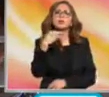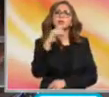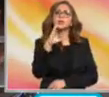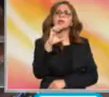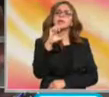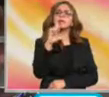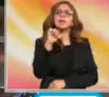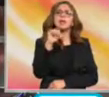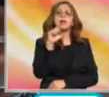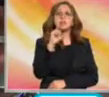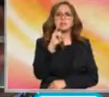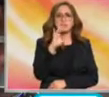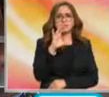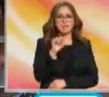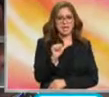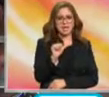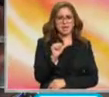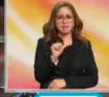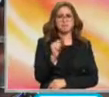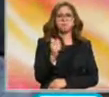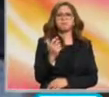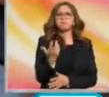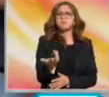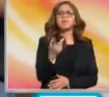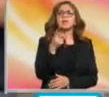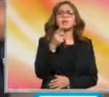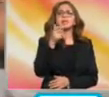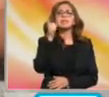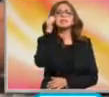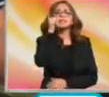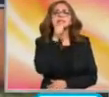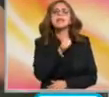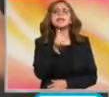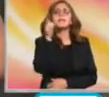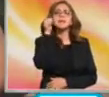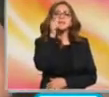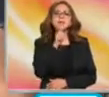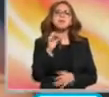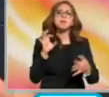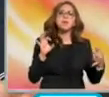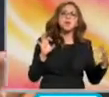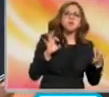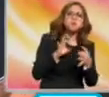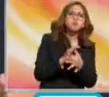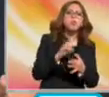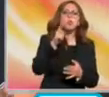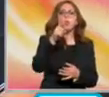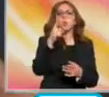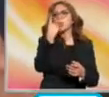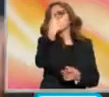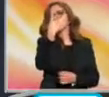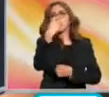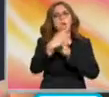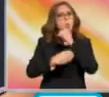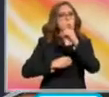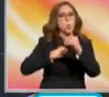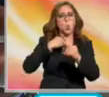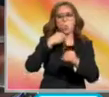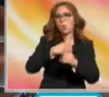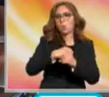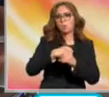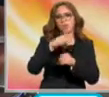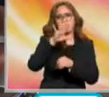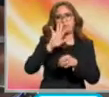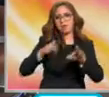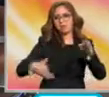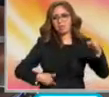Casi invariablemente, o sea, fíjense, casi siempre está asociado a una obra. Y es básicamente Claro.